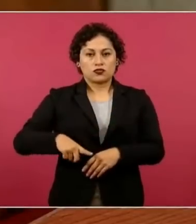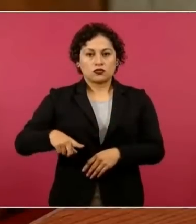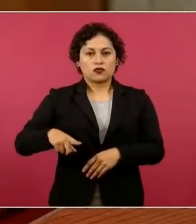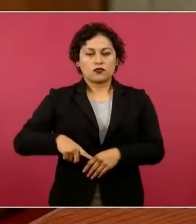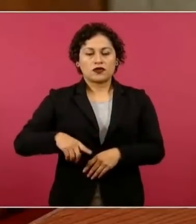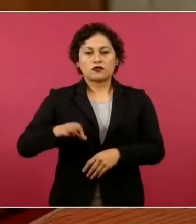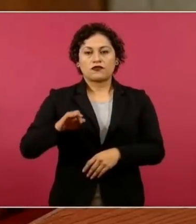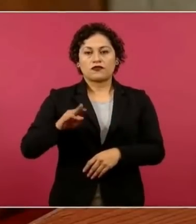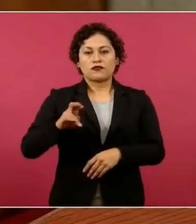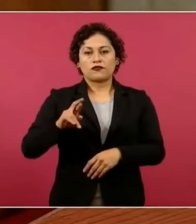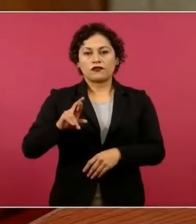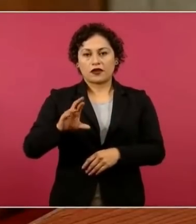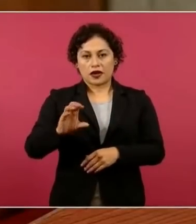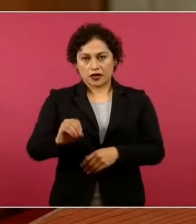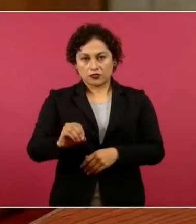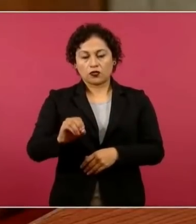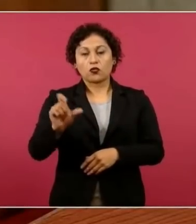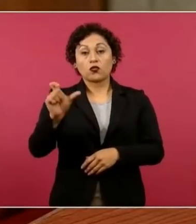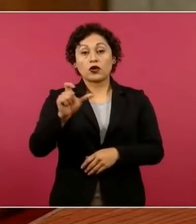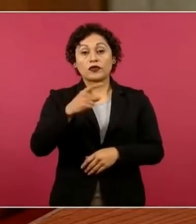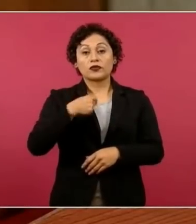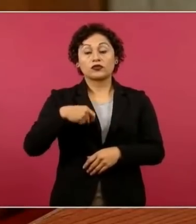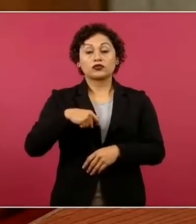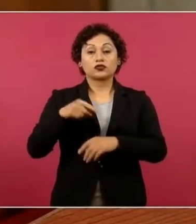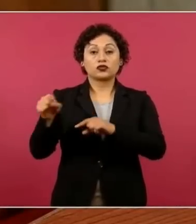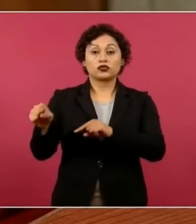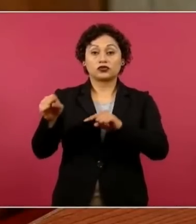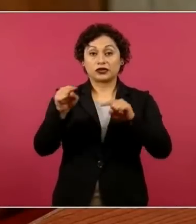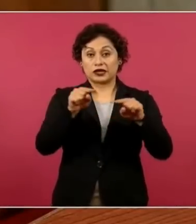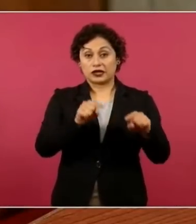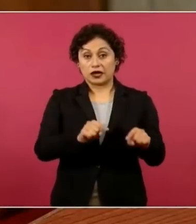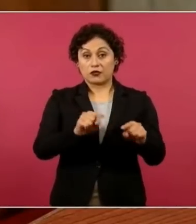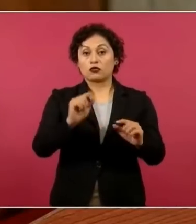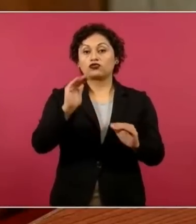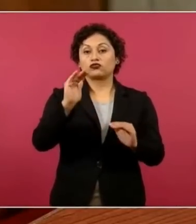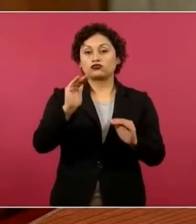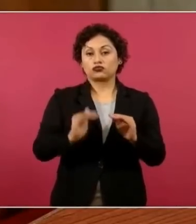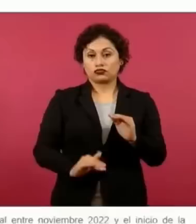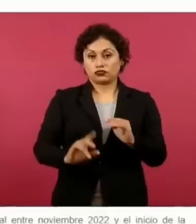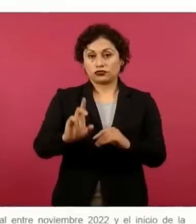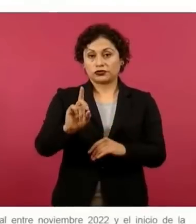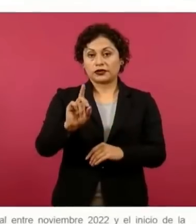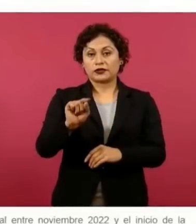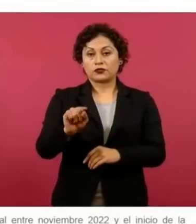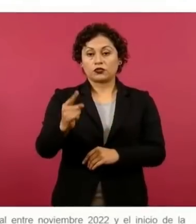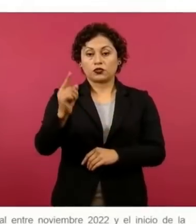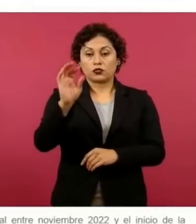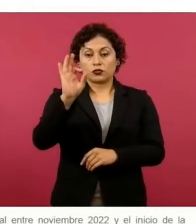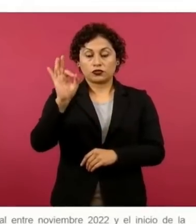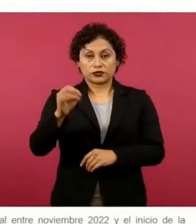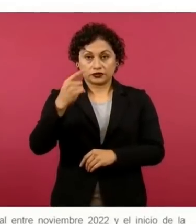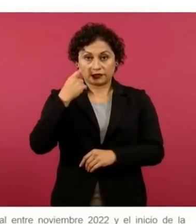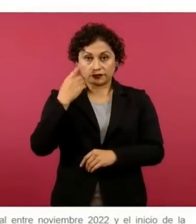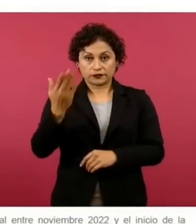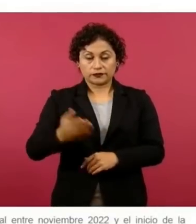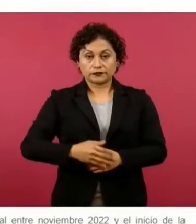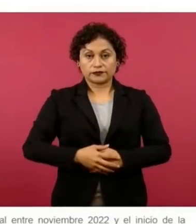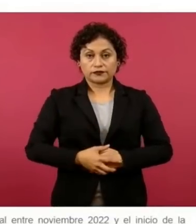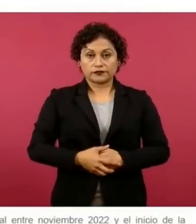Desde que llegamos, una disminución de 30.1%.